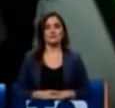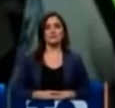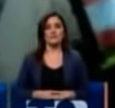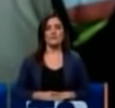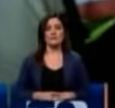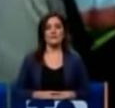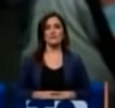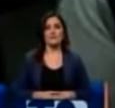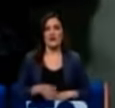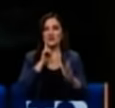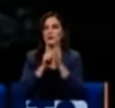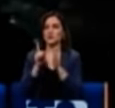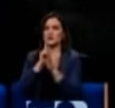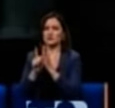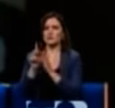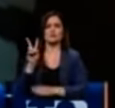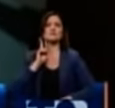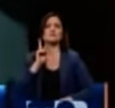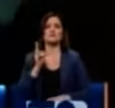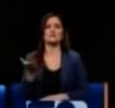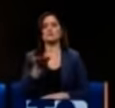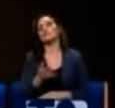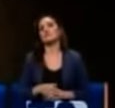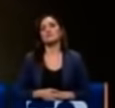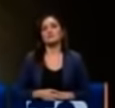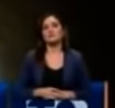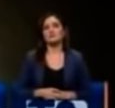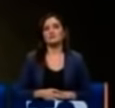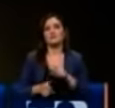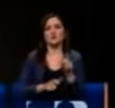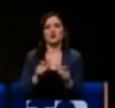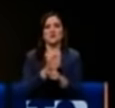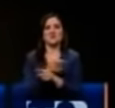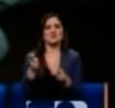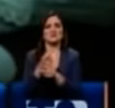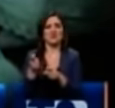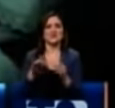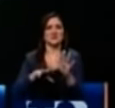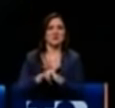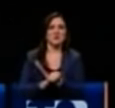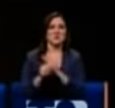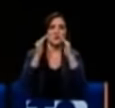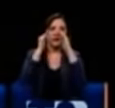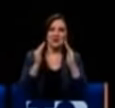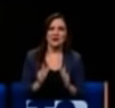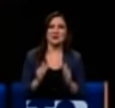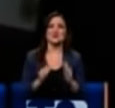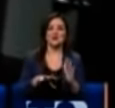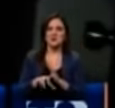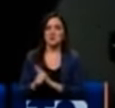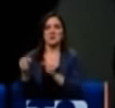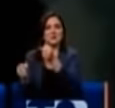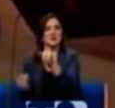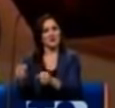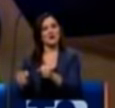ante las constantes denuncias de que han sido víctimas aquí personas de distintos delitos como robo a domicilios, robo de accesorio de